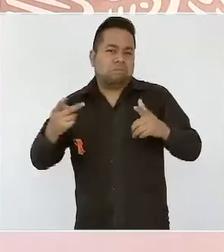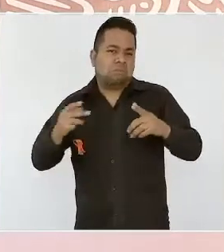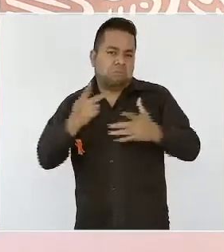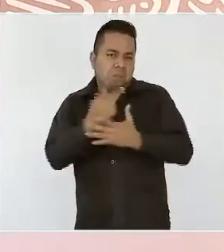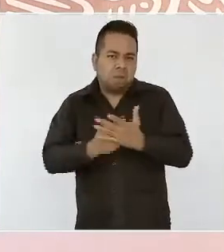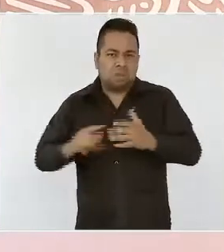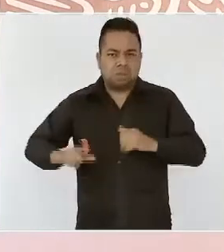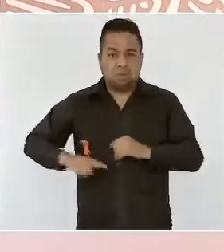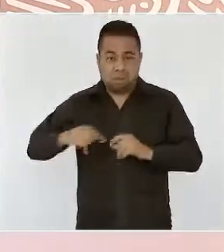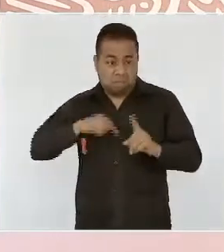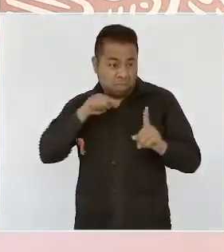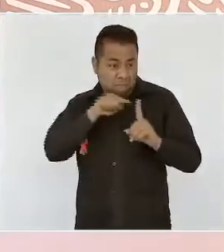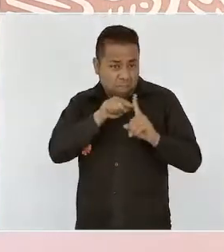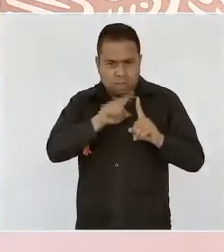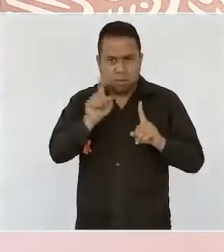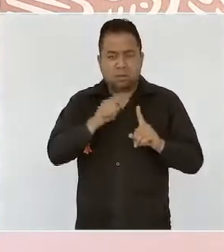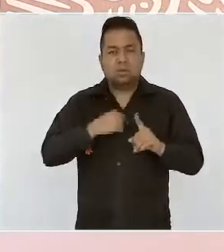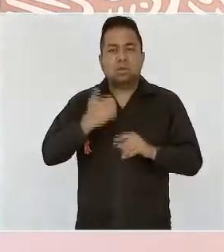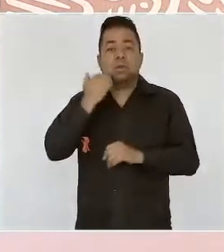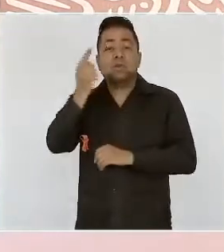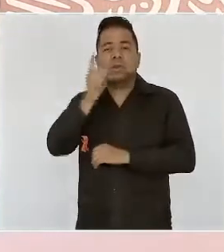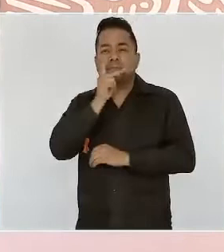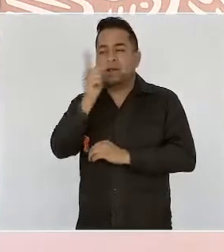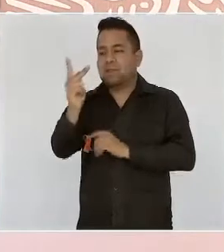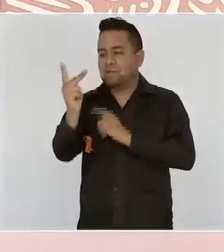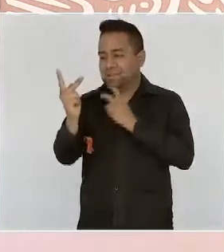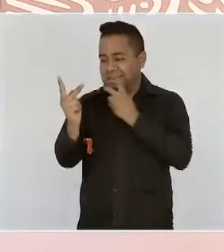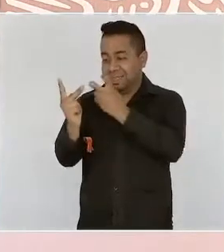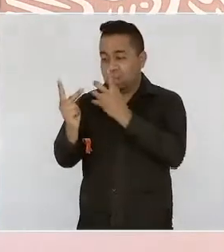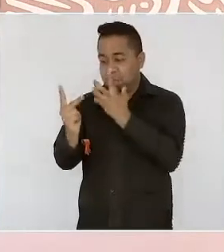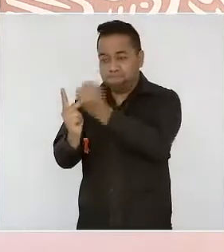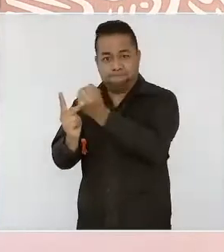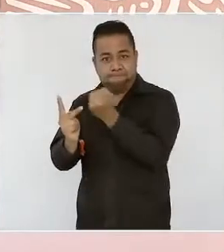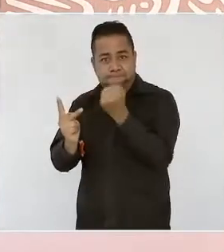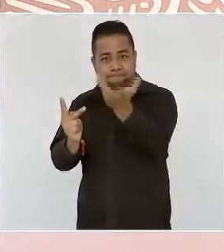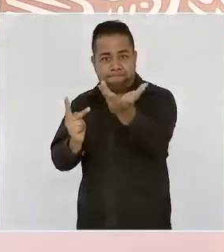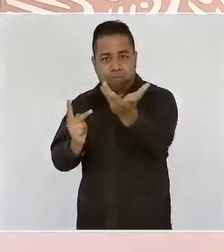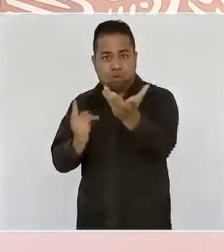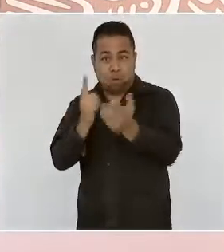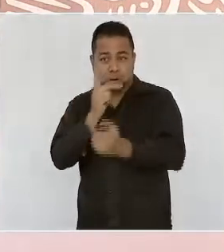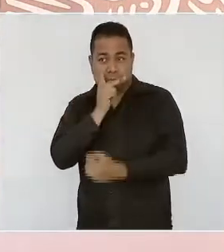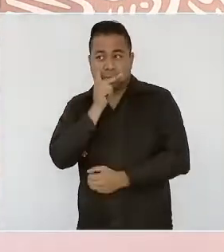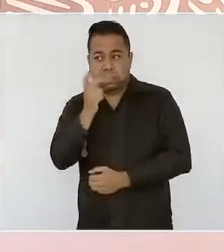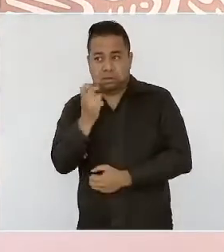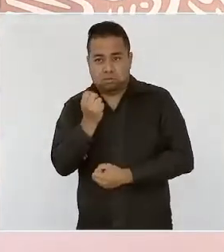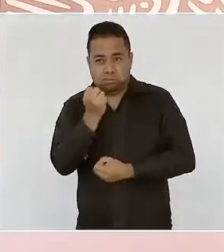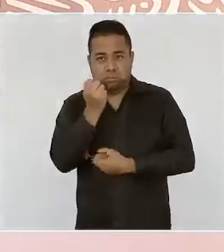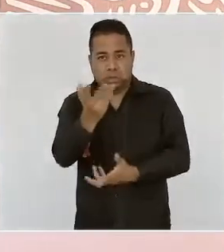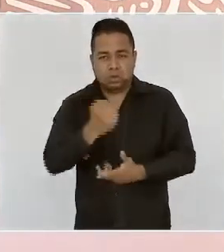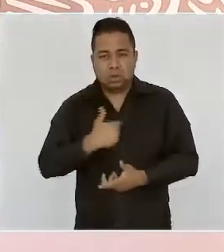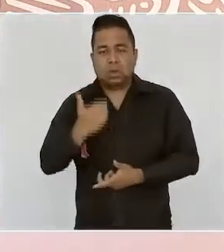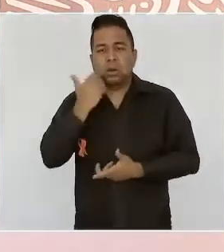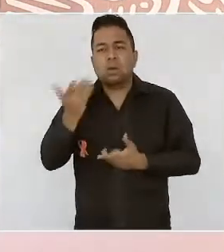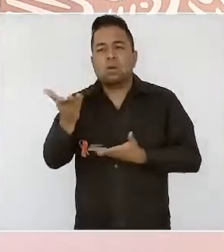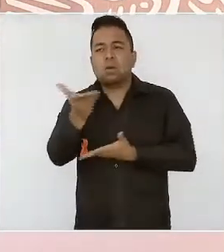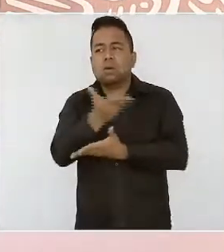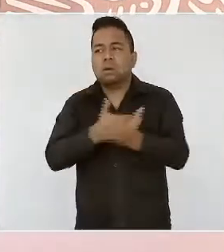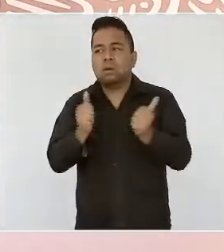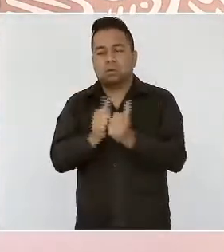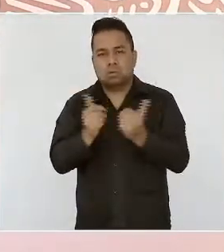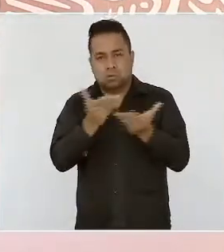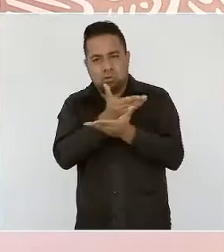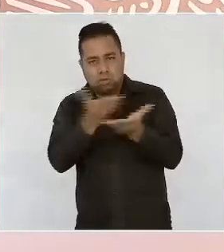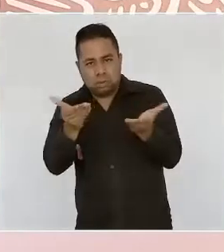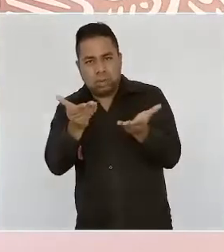sino concentrarme en una palabra, solamente una palabra que quiero compartir con